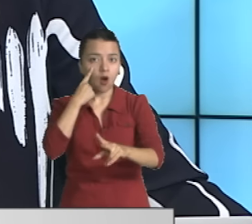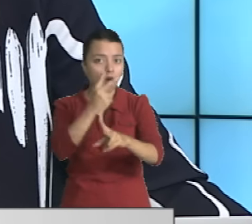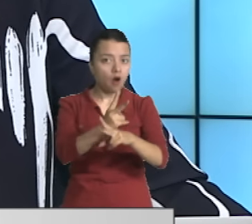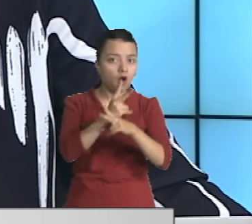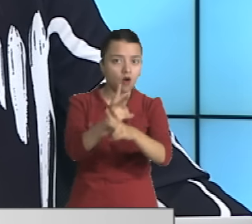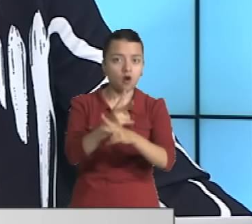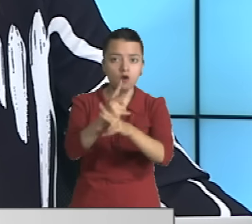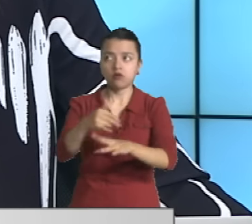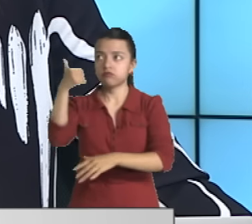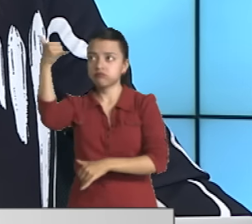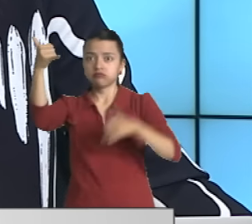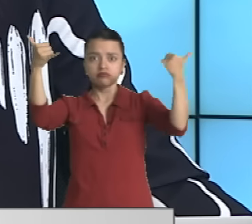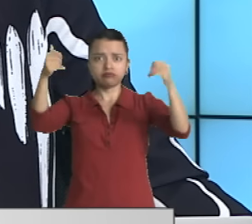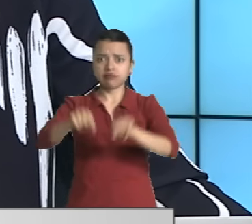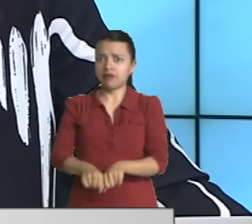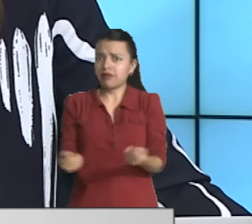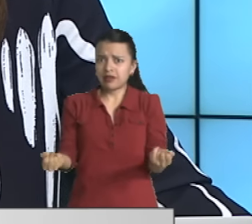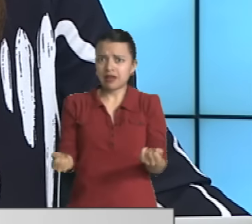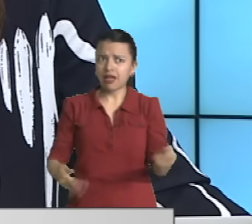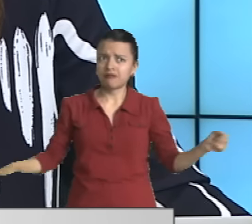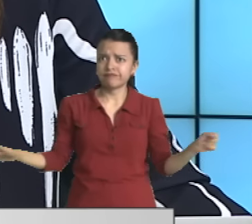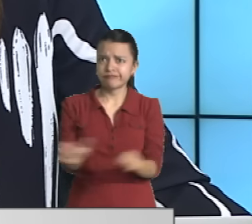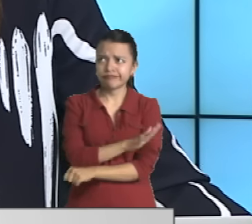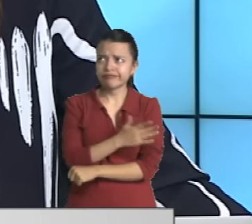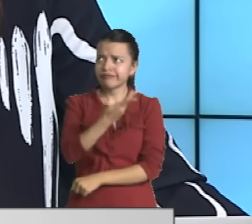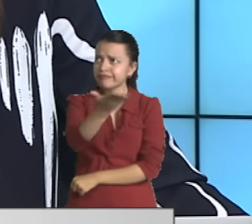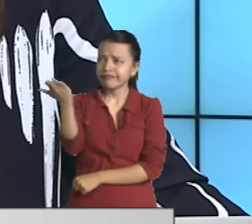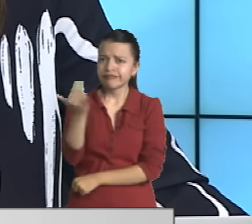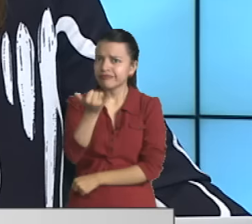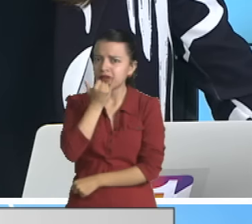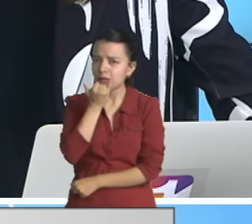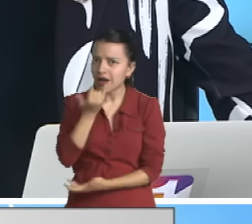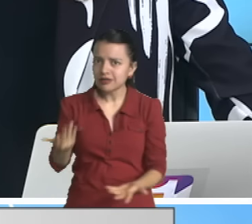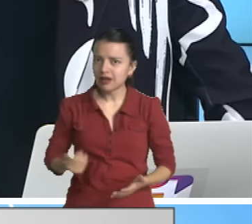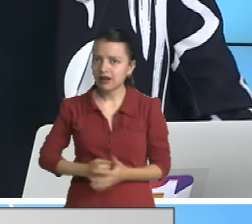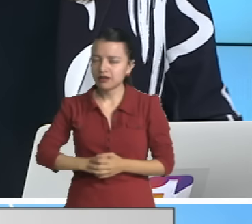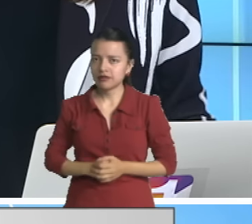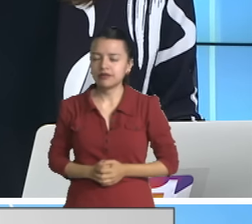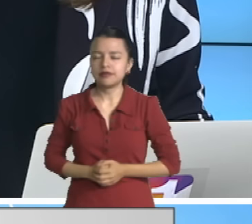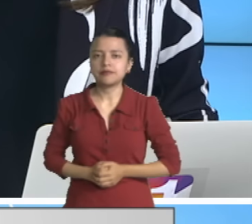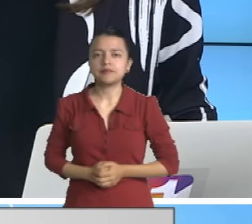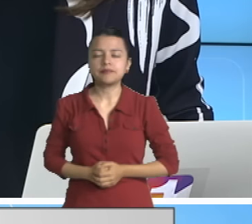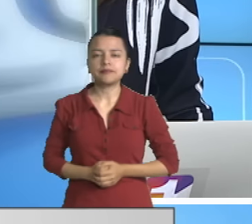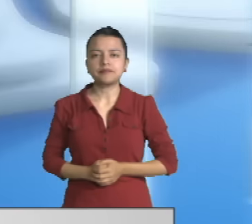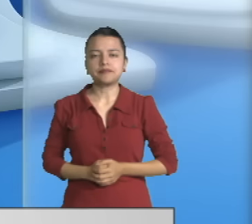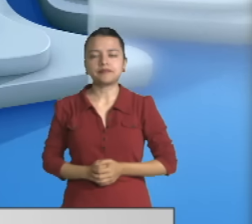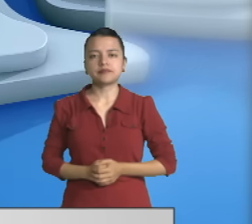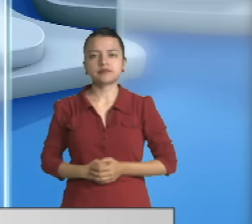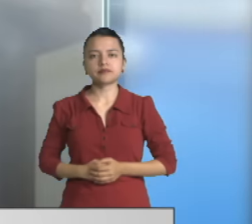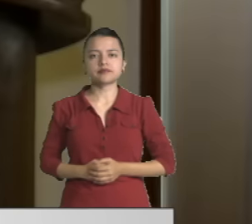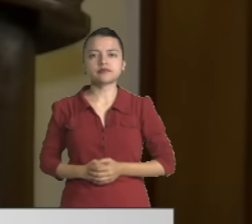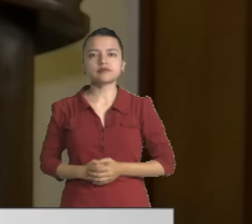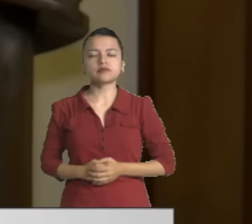capacidad de cámaras de seguridad con las que cuenta el distrito. Nicolás Romero, ¿qué dice el ente de control? Buenas tardes.